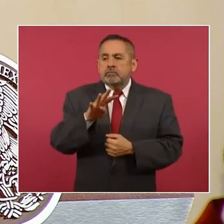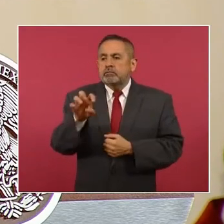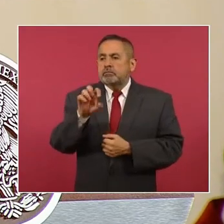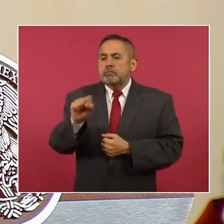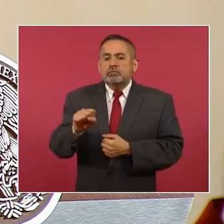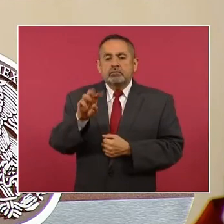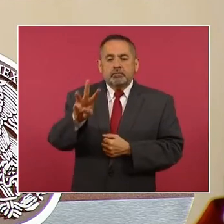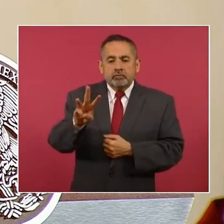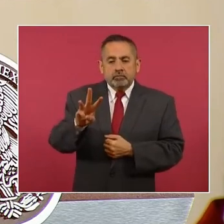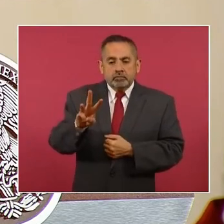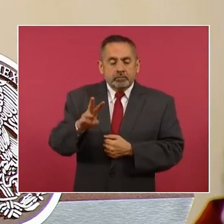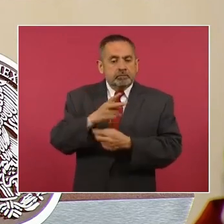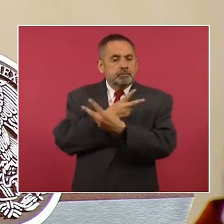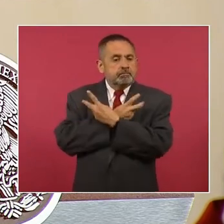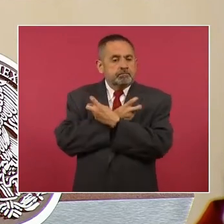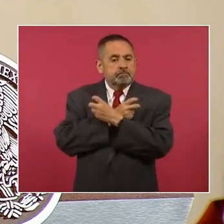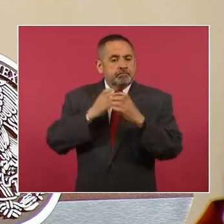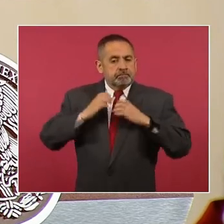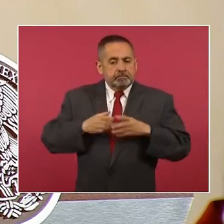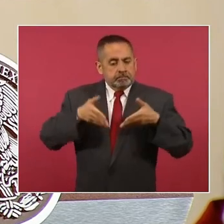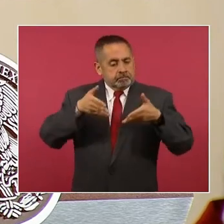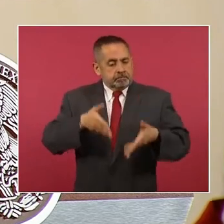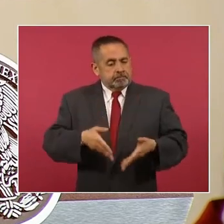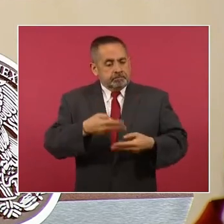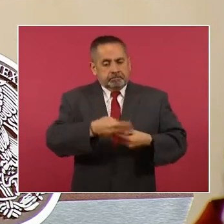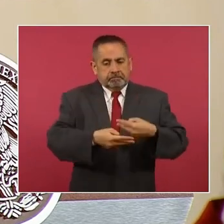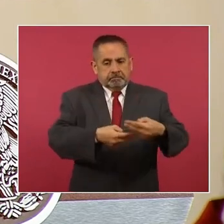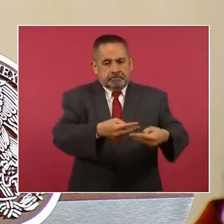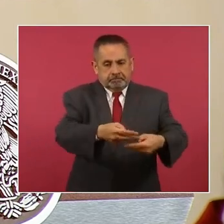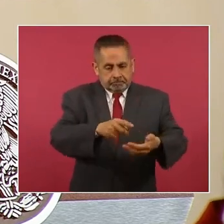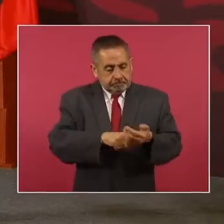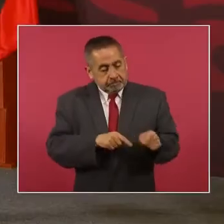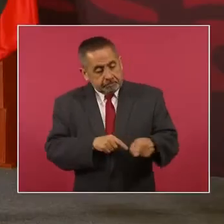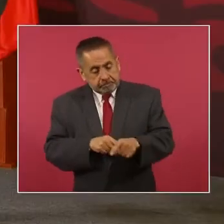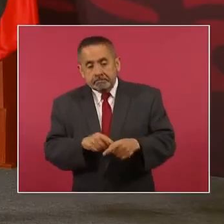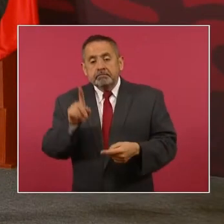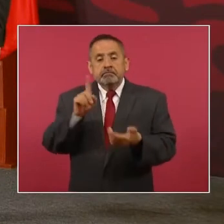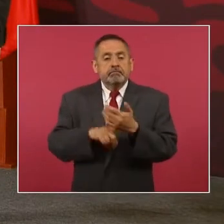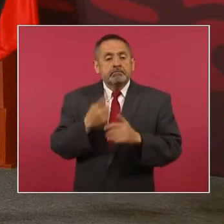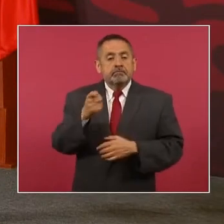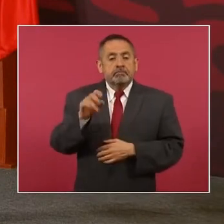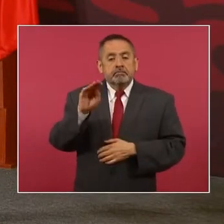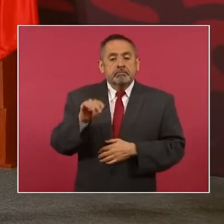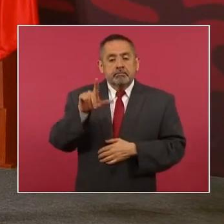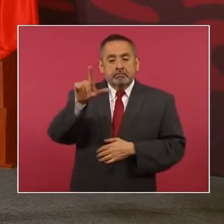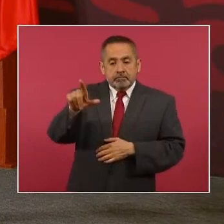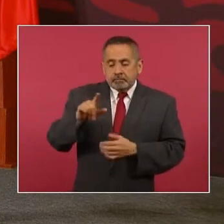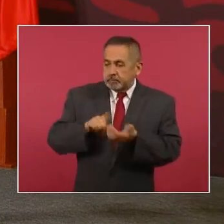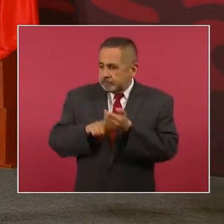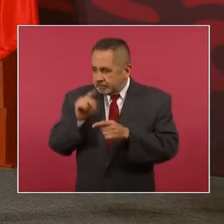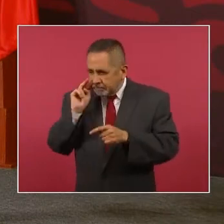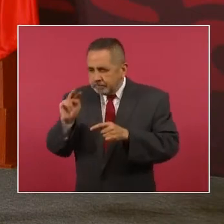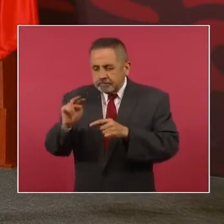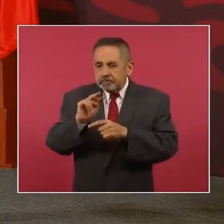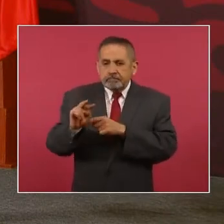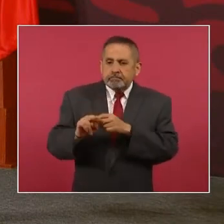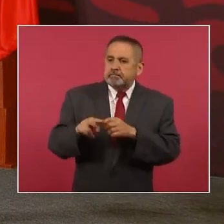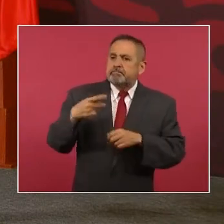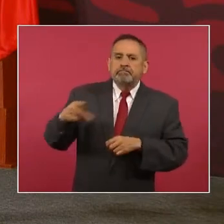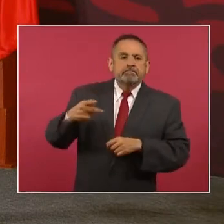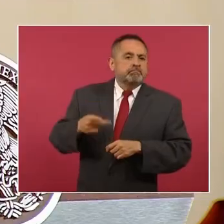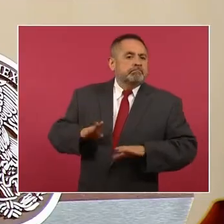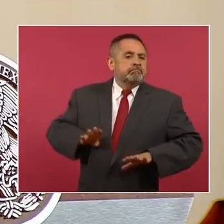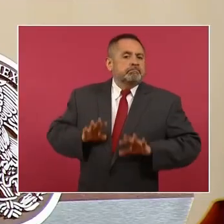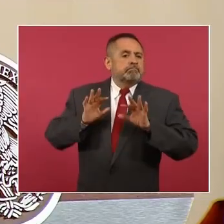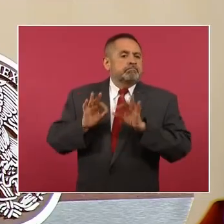463 enterramientos humanos y 1.197 rasgos naturales asociados a